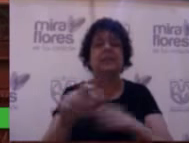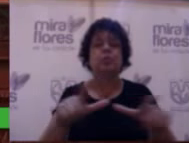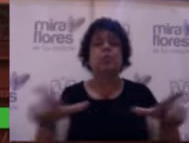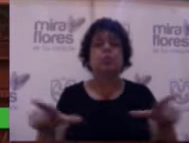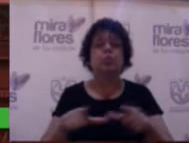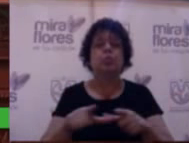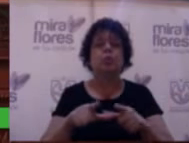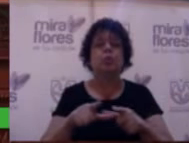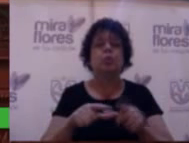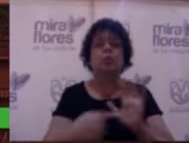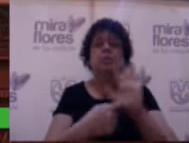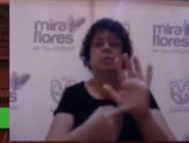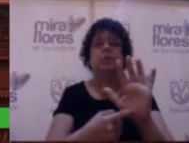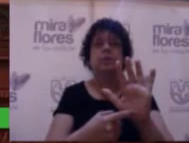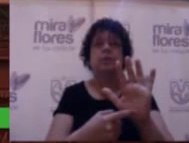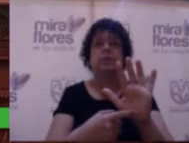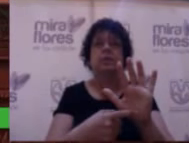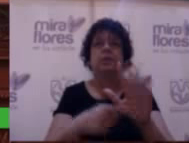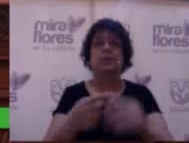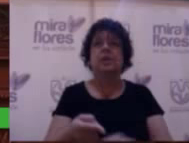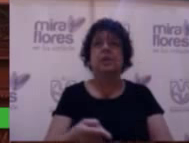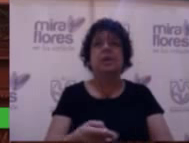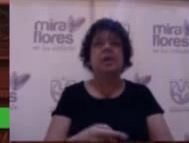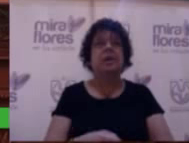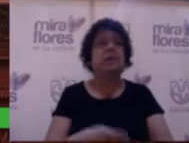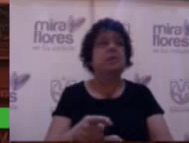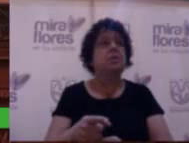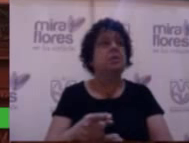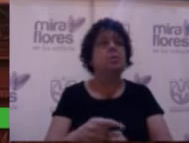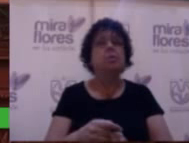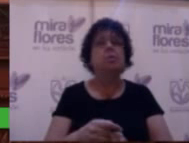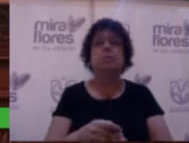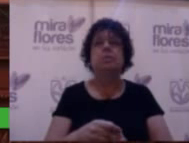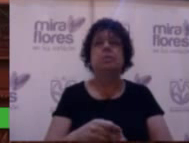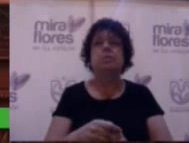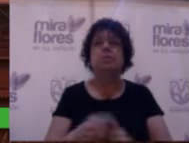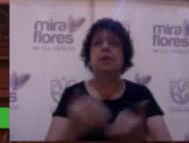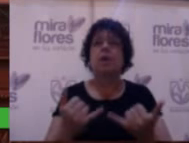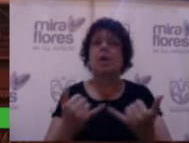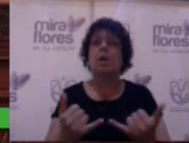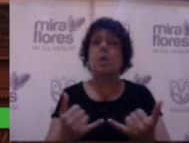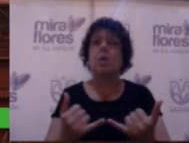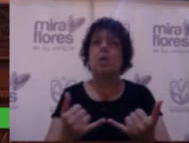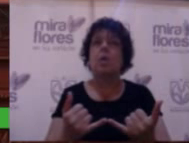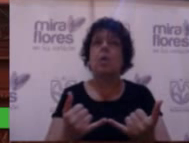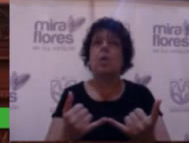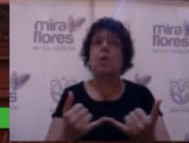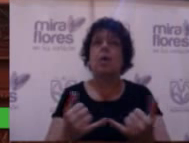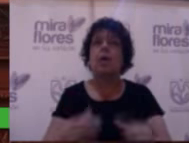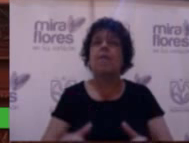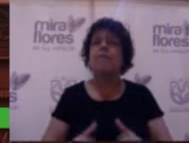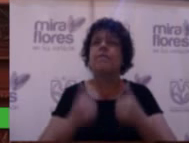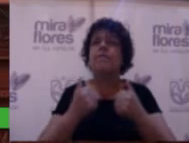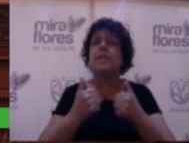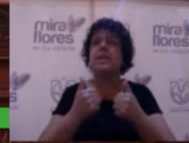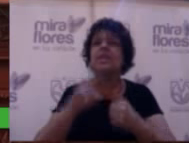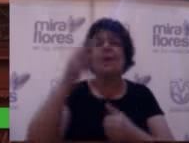reputado escultor que en la actualidad está viviendo la mayoría del tiempo en México y